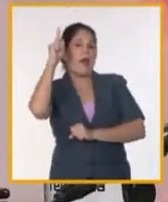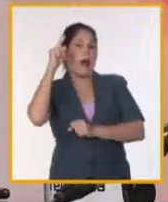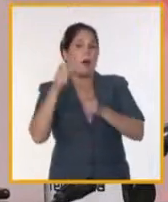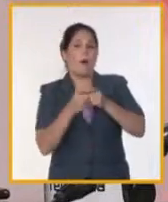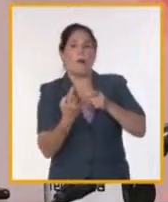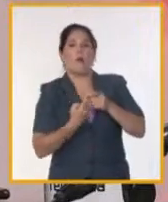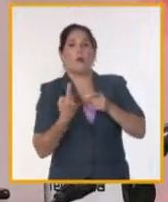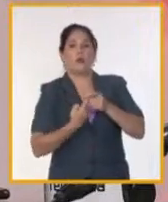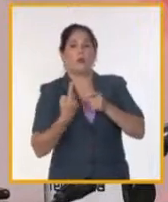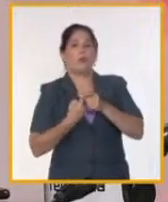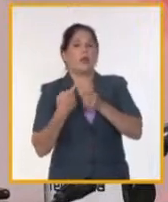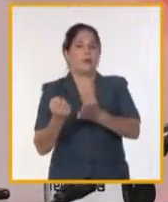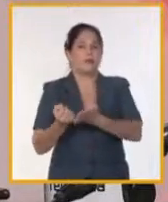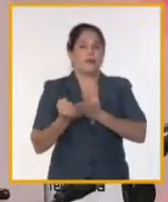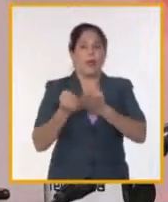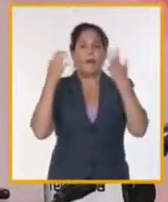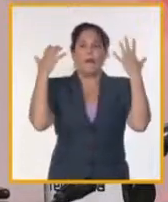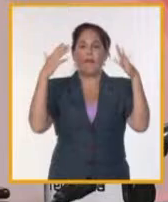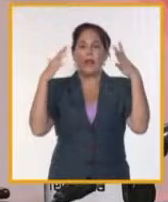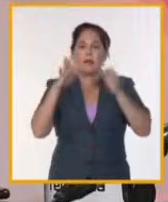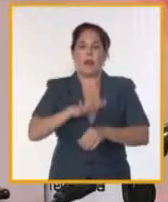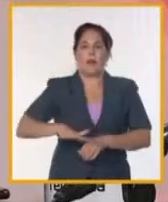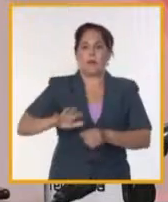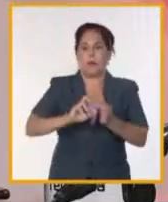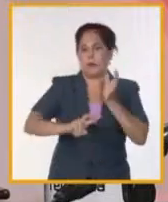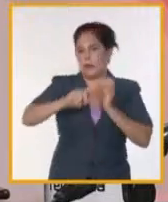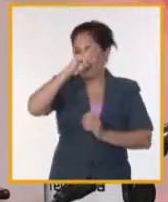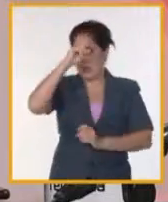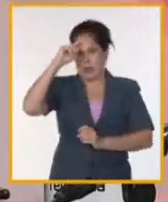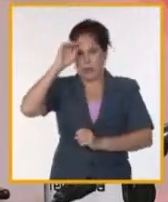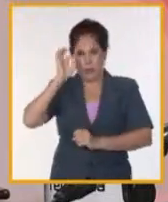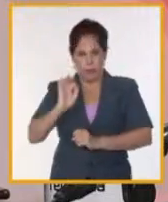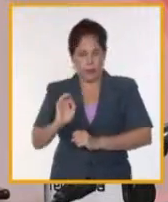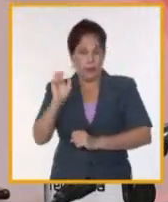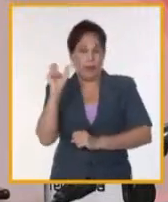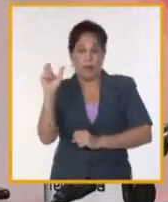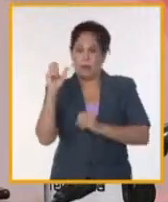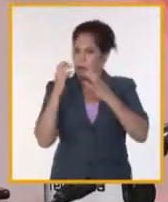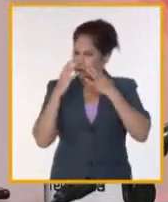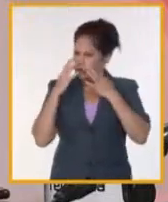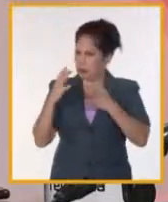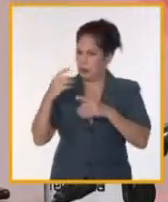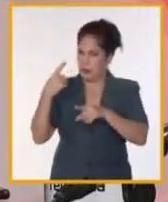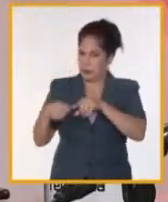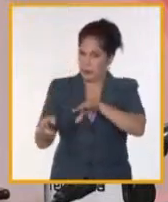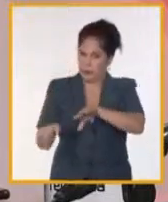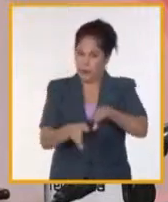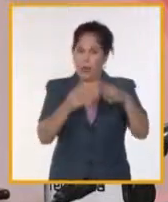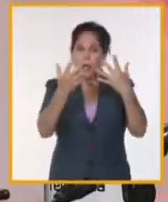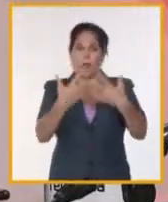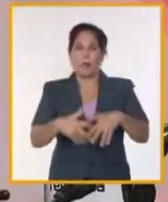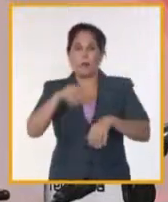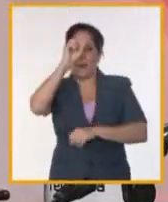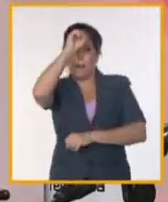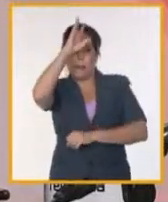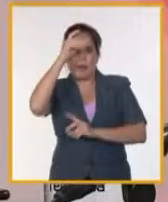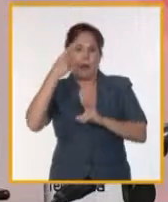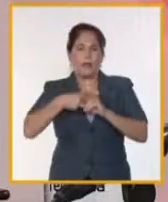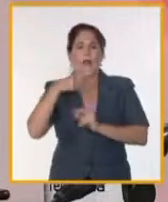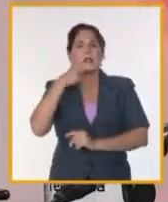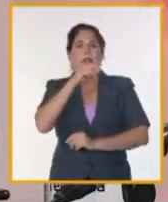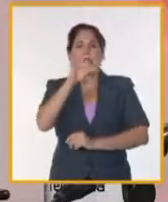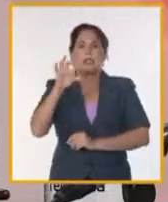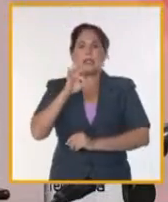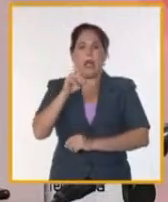esta noticia, nuestra felicitación a los espirituanos en esta fecha tan señalada. Hablemos entonces de la producción minera y de sal en